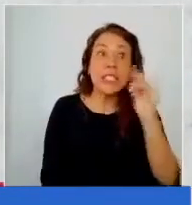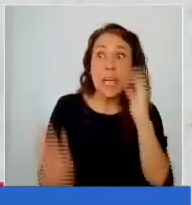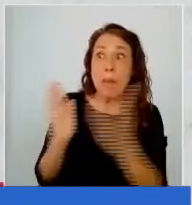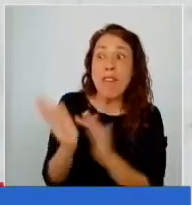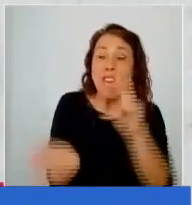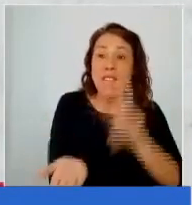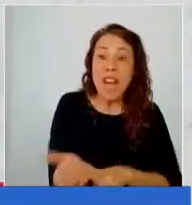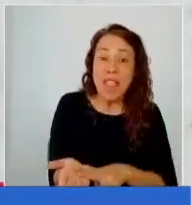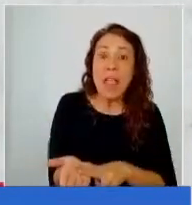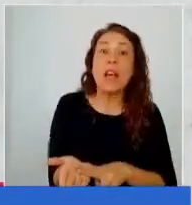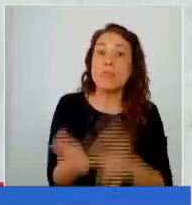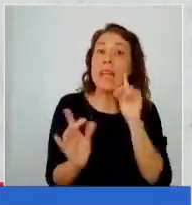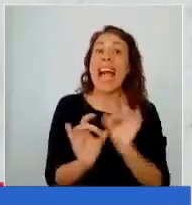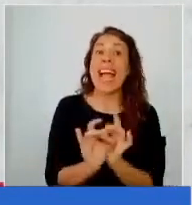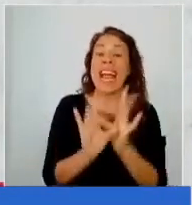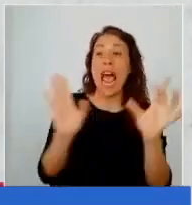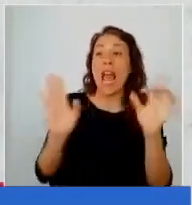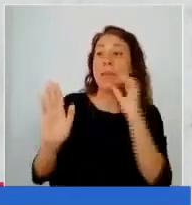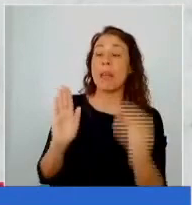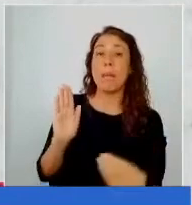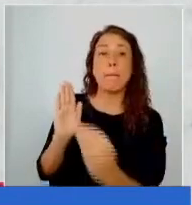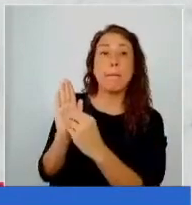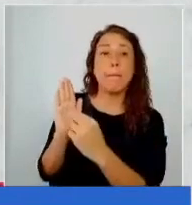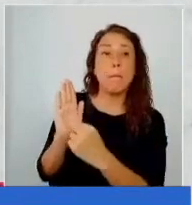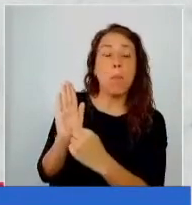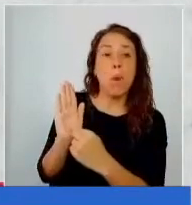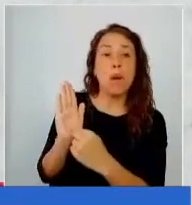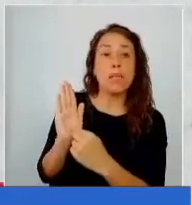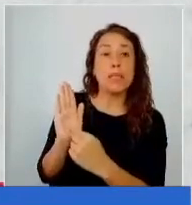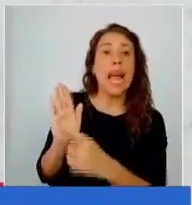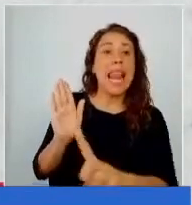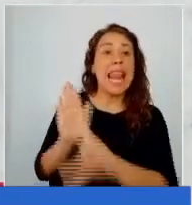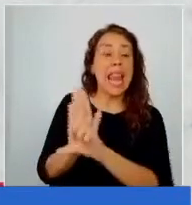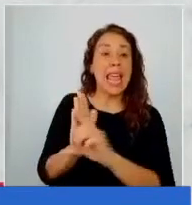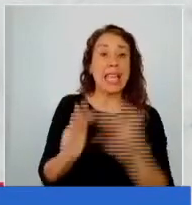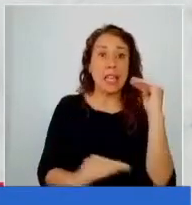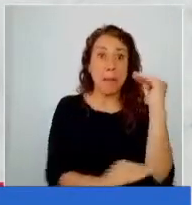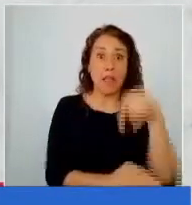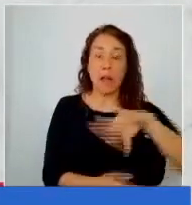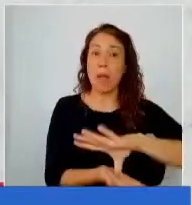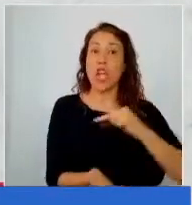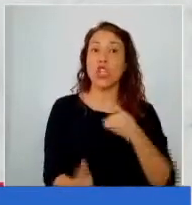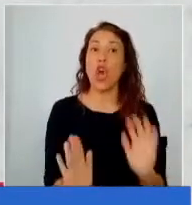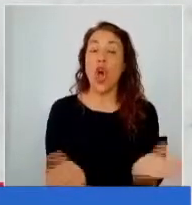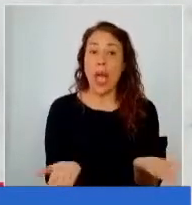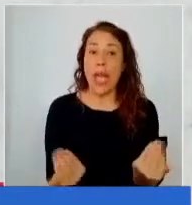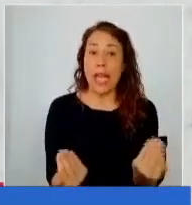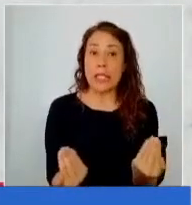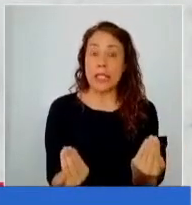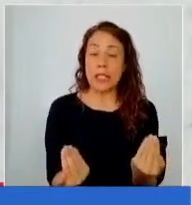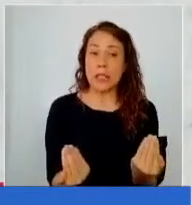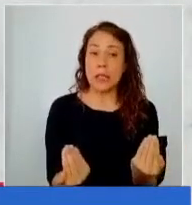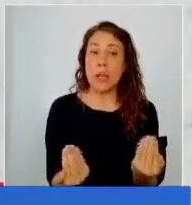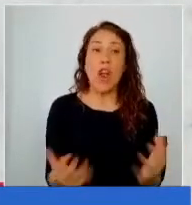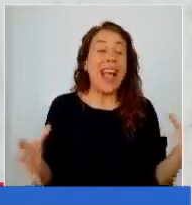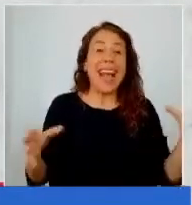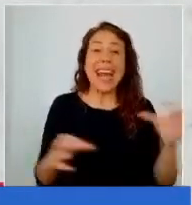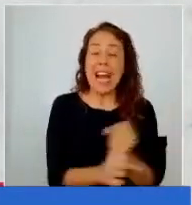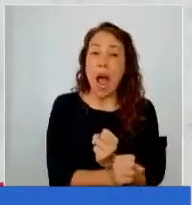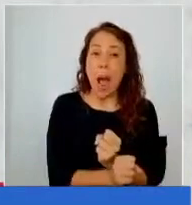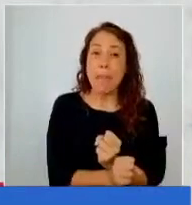claramente establecidas el orden jurídico vigente Y espero por tanto con rapidez las